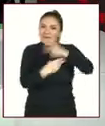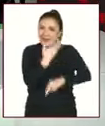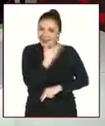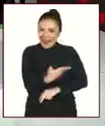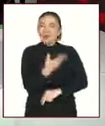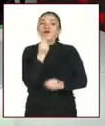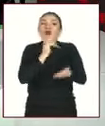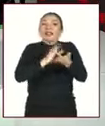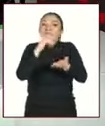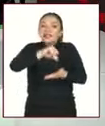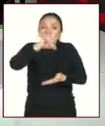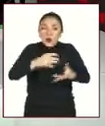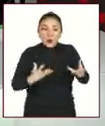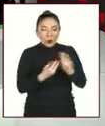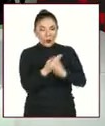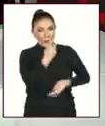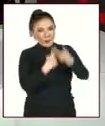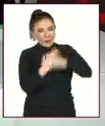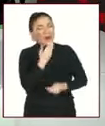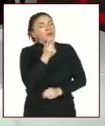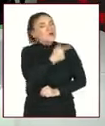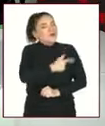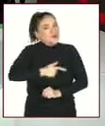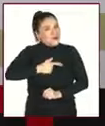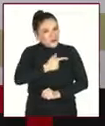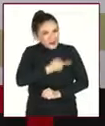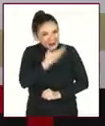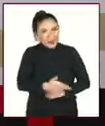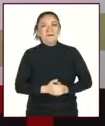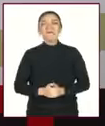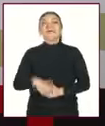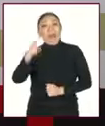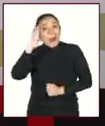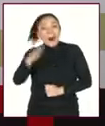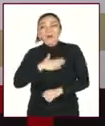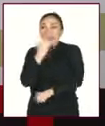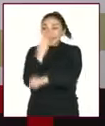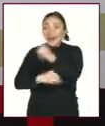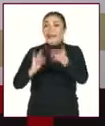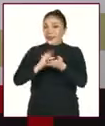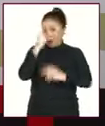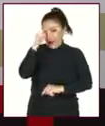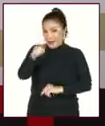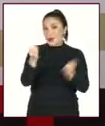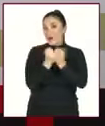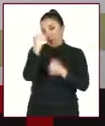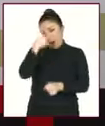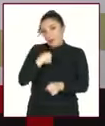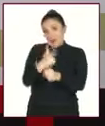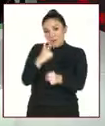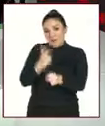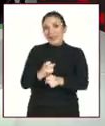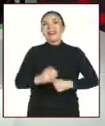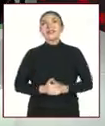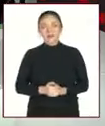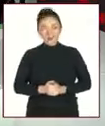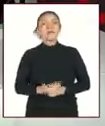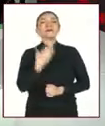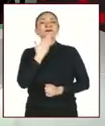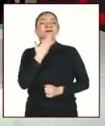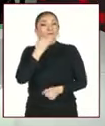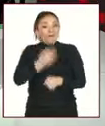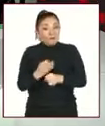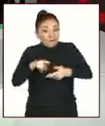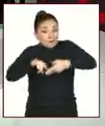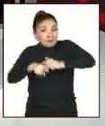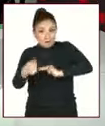bienvenida. Gracias por estar con nosotros. Qué gusto tenerte aquí. Hola, buenas tardes. Gracias a ustedes por invitarme. Bueno, antes de